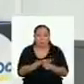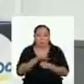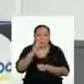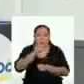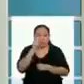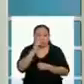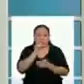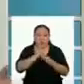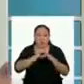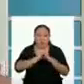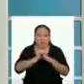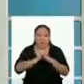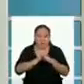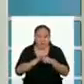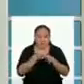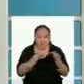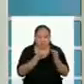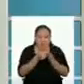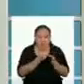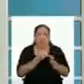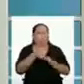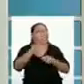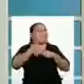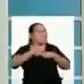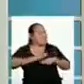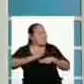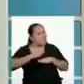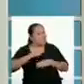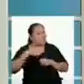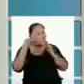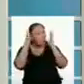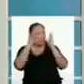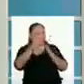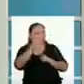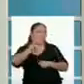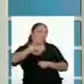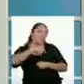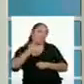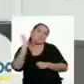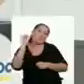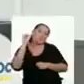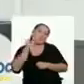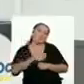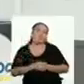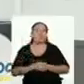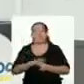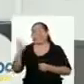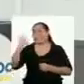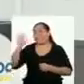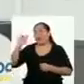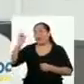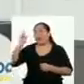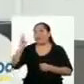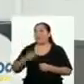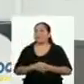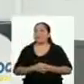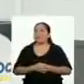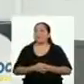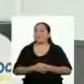argumentos. Tranquila, aquí ando para cuando lo necesites. Hasta pronto. Chao, profe.